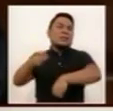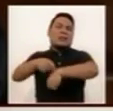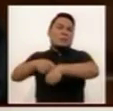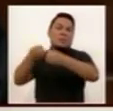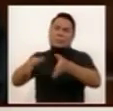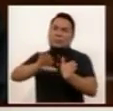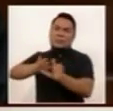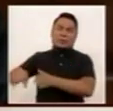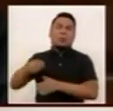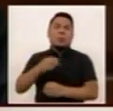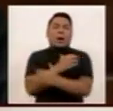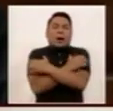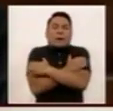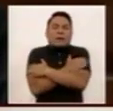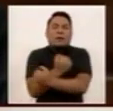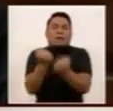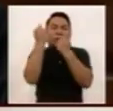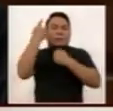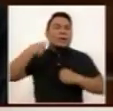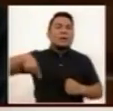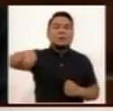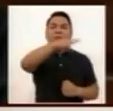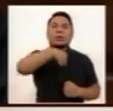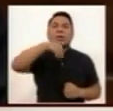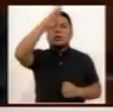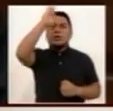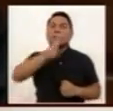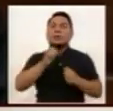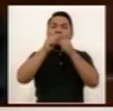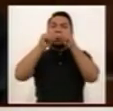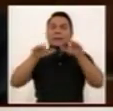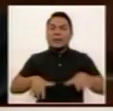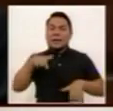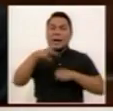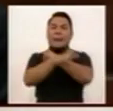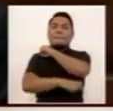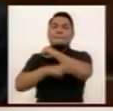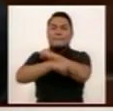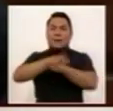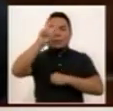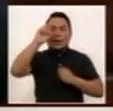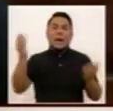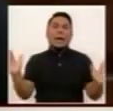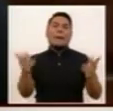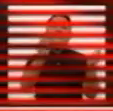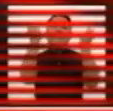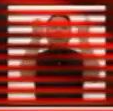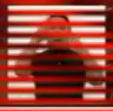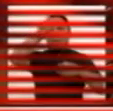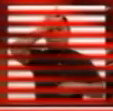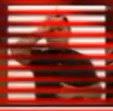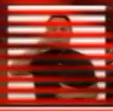Un abrazo fuerte para todos. Dios bendiga a nuestro país y que vive el Perú.